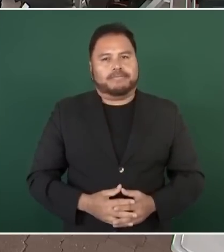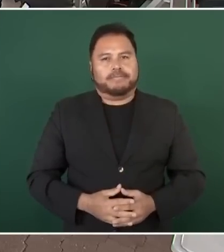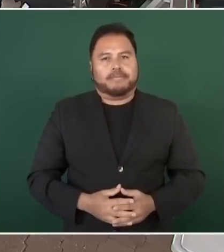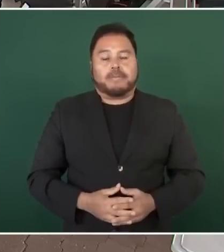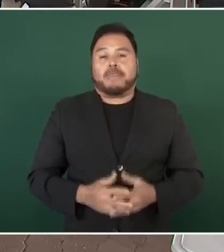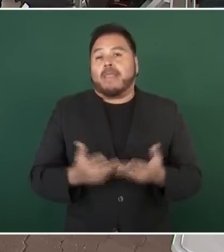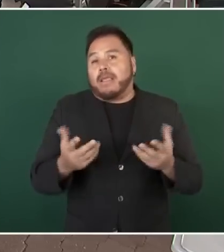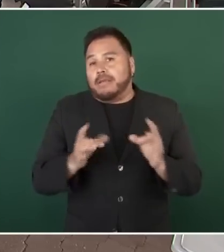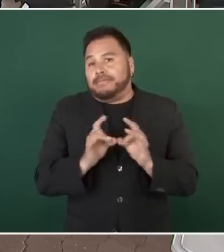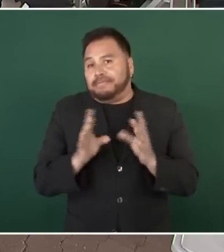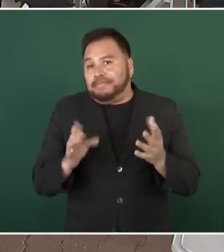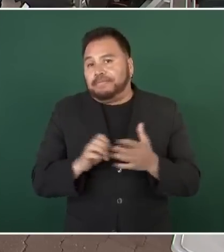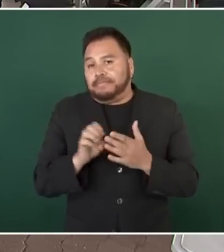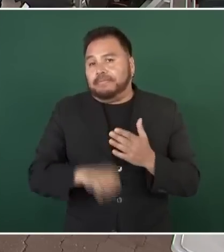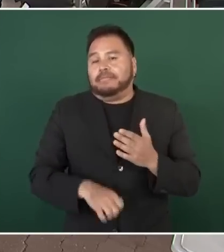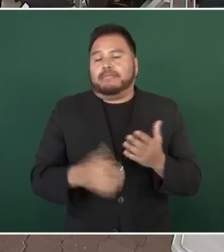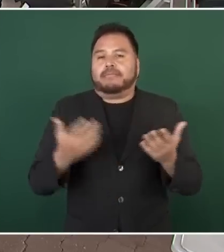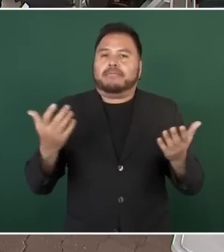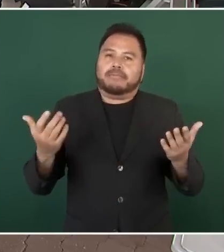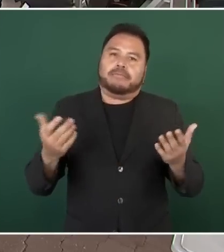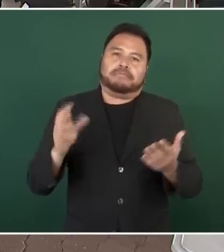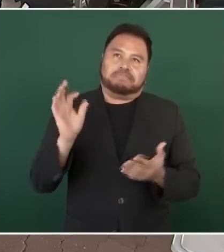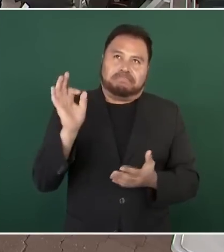Si hubiese